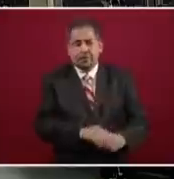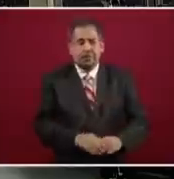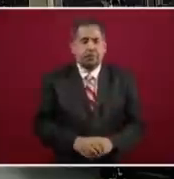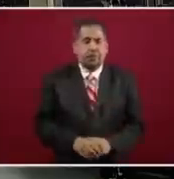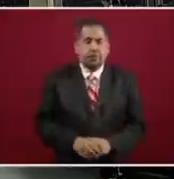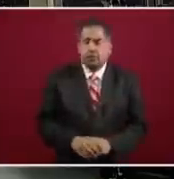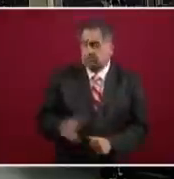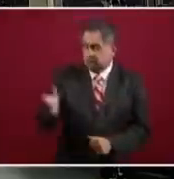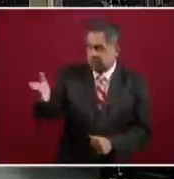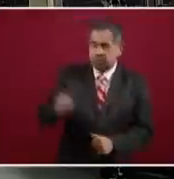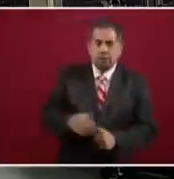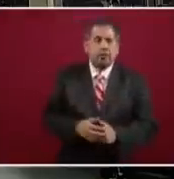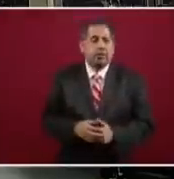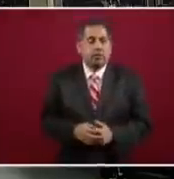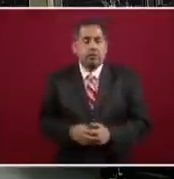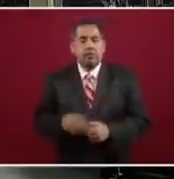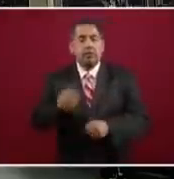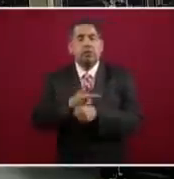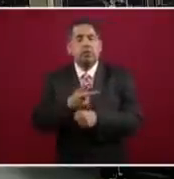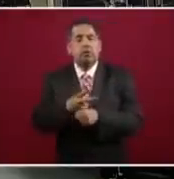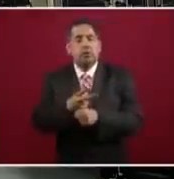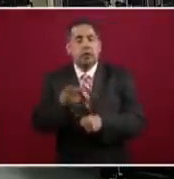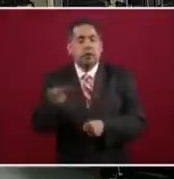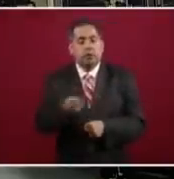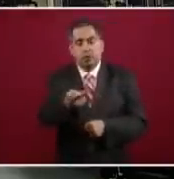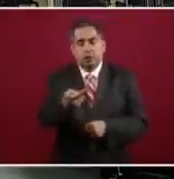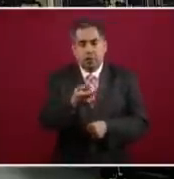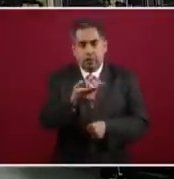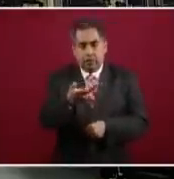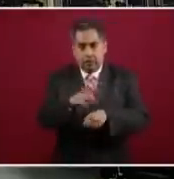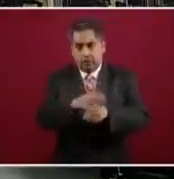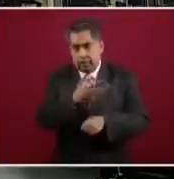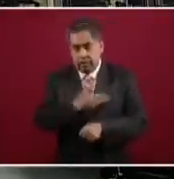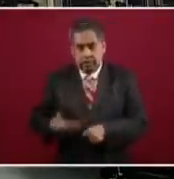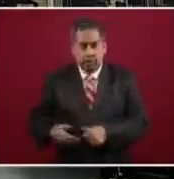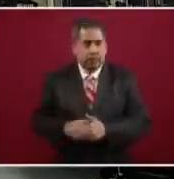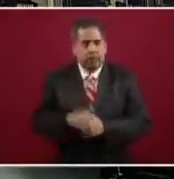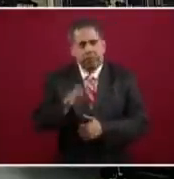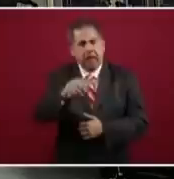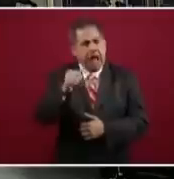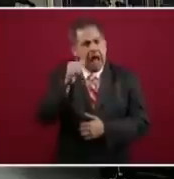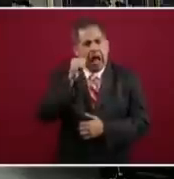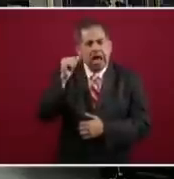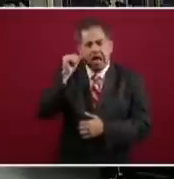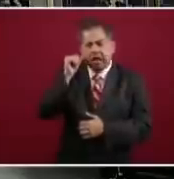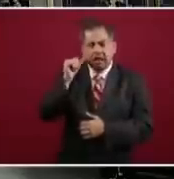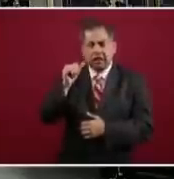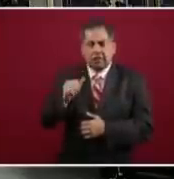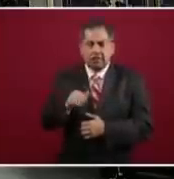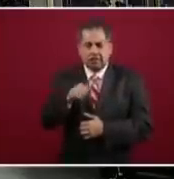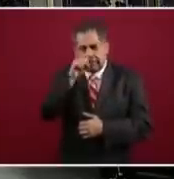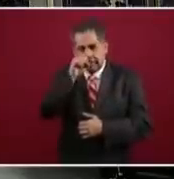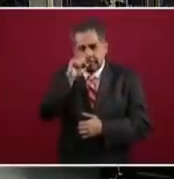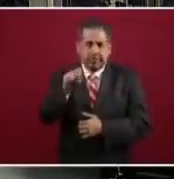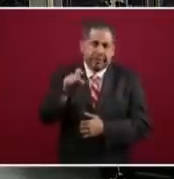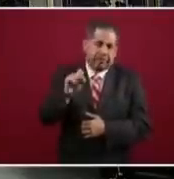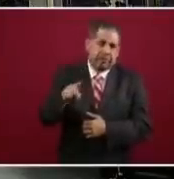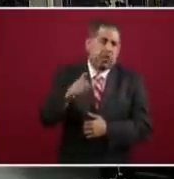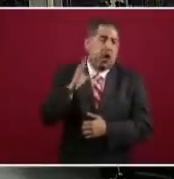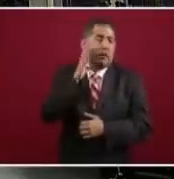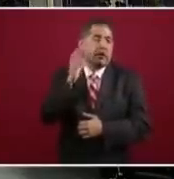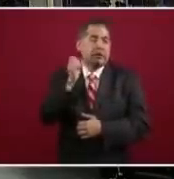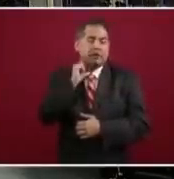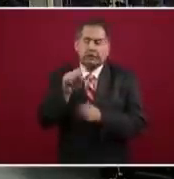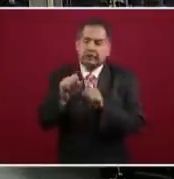pero si te la segunda pregunta si me lo permite ayer se suscitó algo ya nada extraño en la cámara de senadores